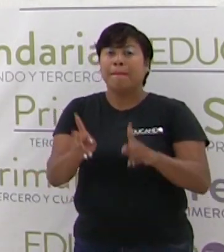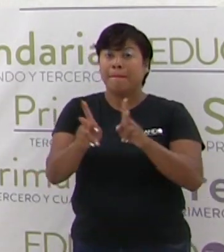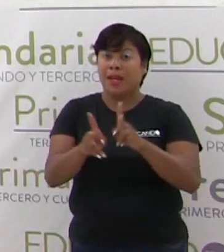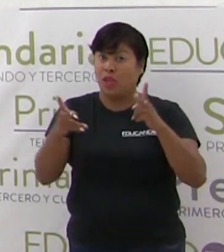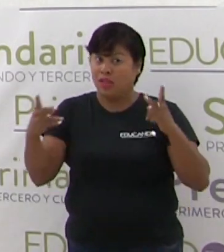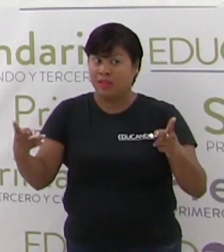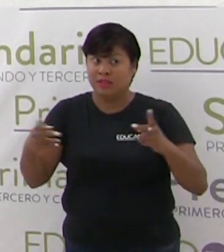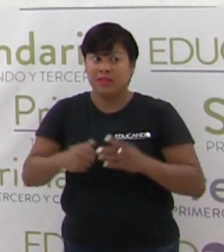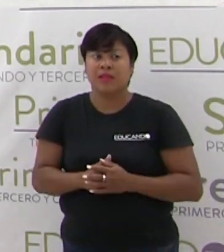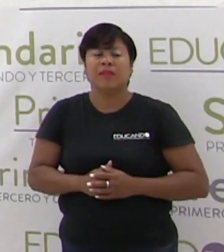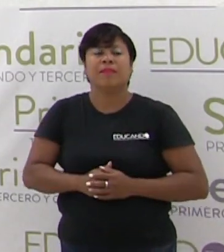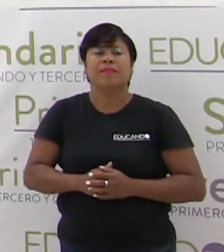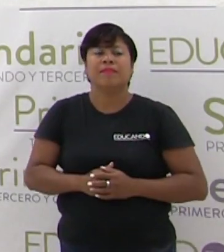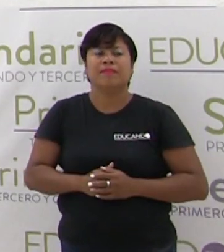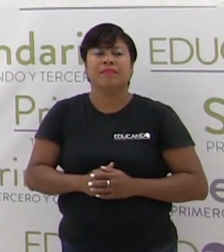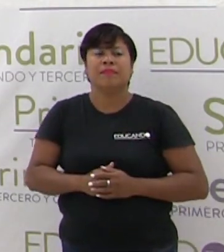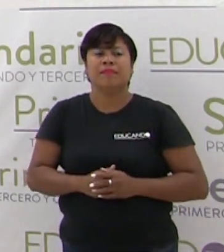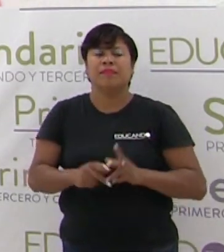Periodística,